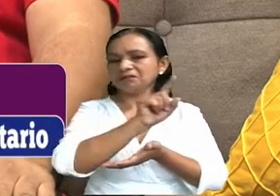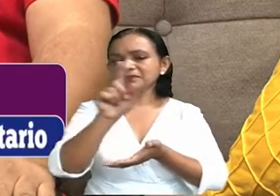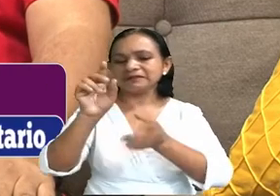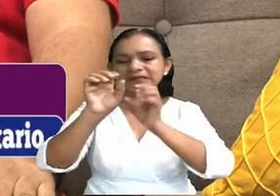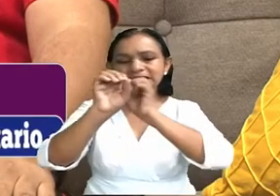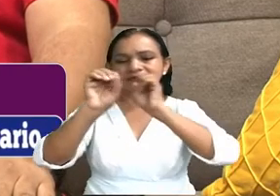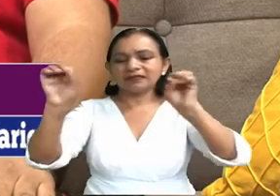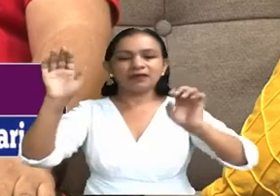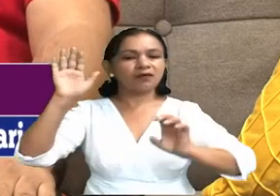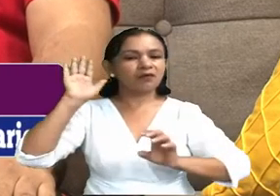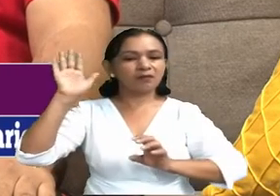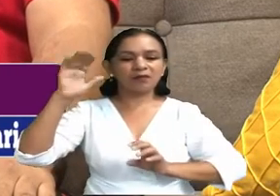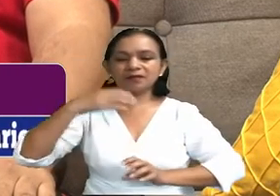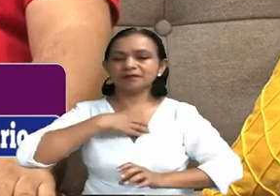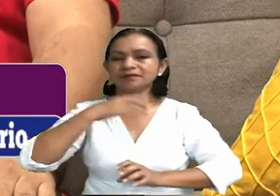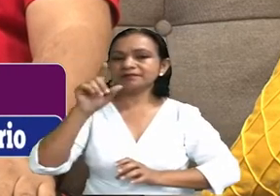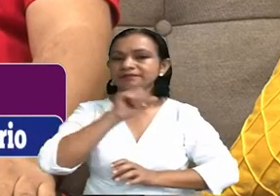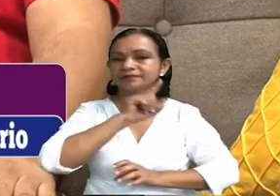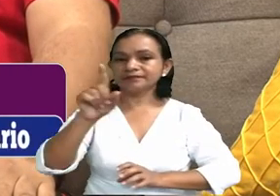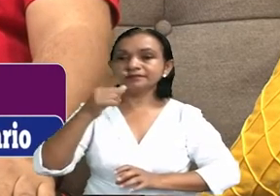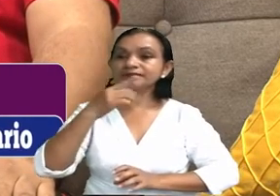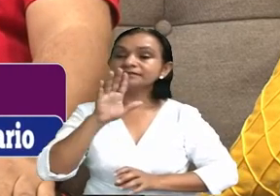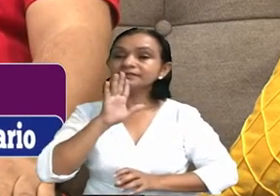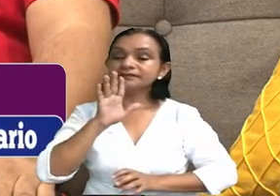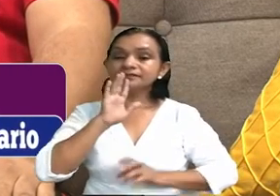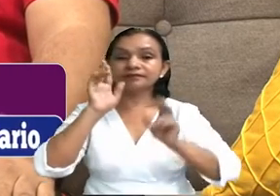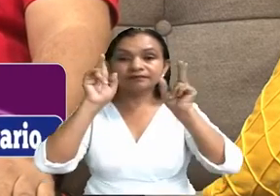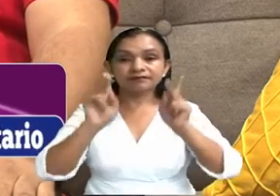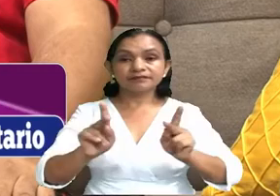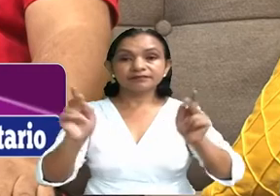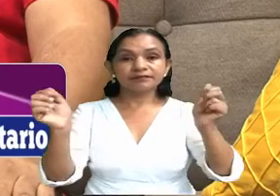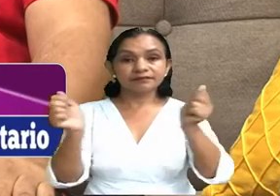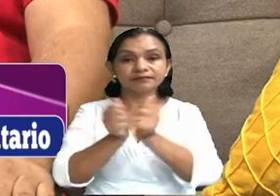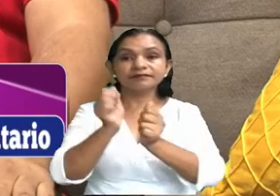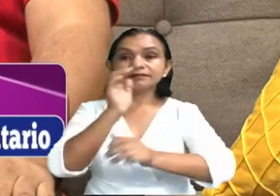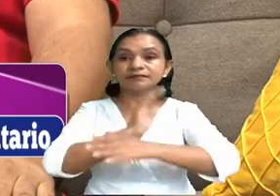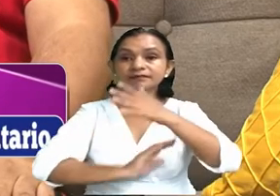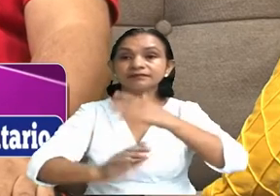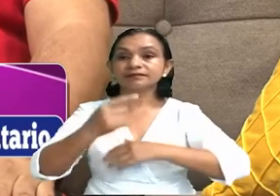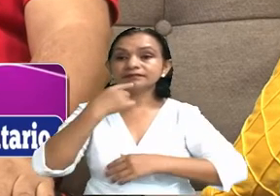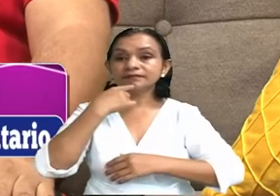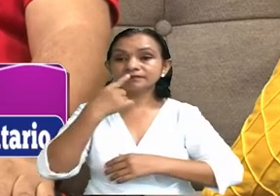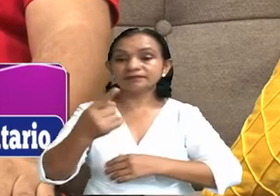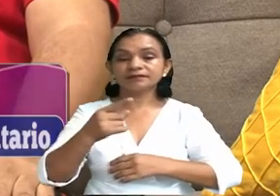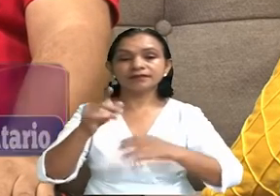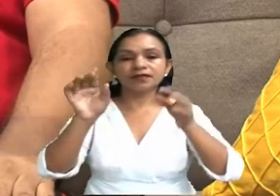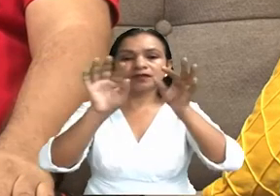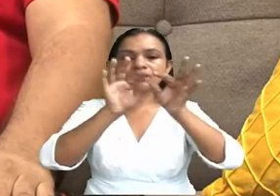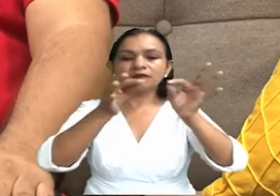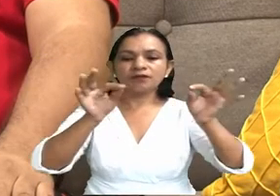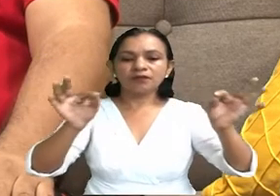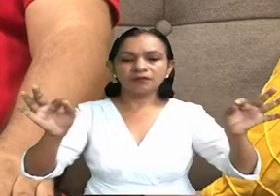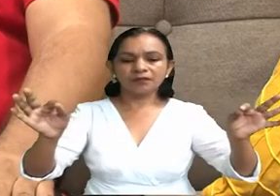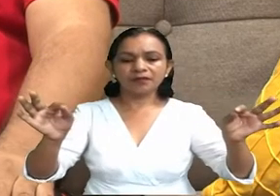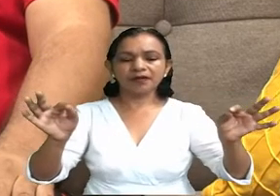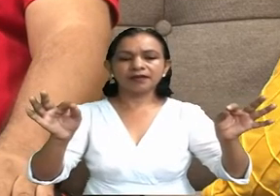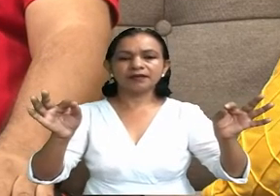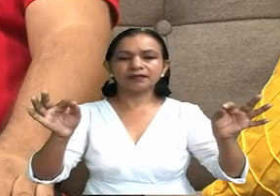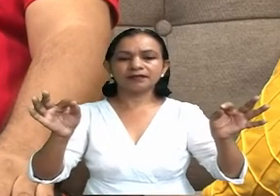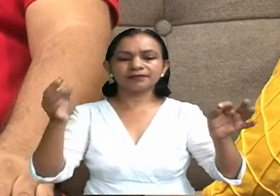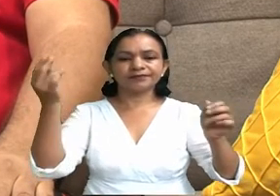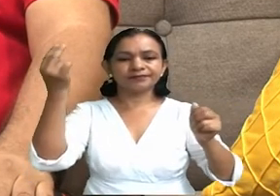ningún compromiso. Y siempre que se referían a las personas con discapacidad, una frase odiosa y